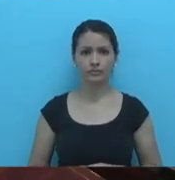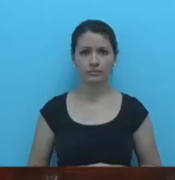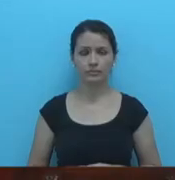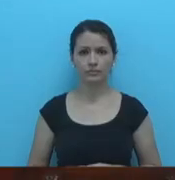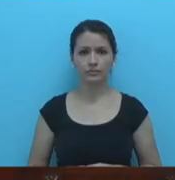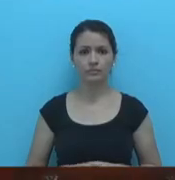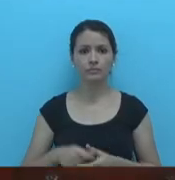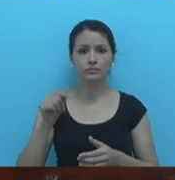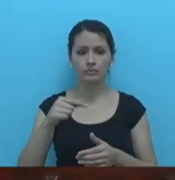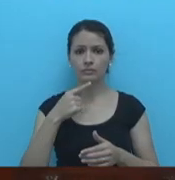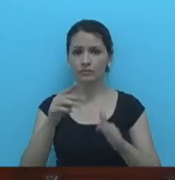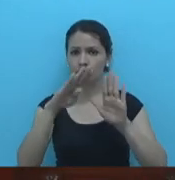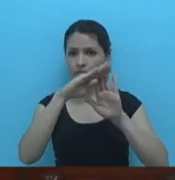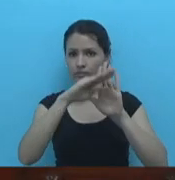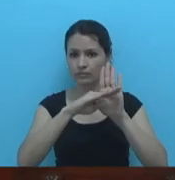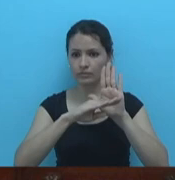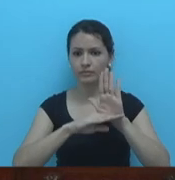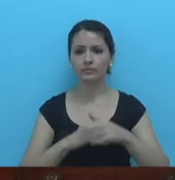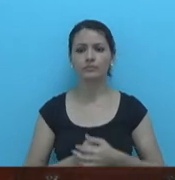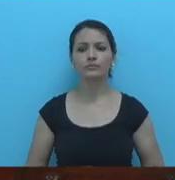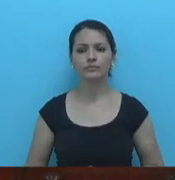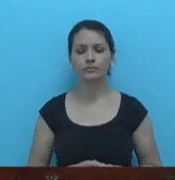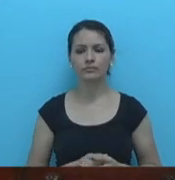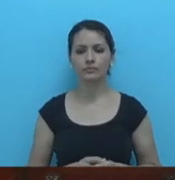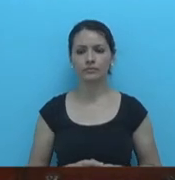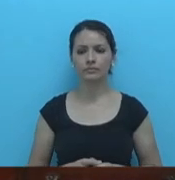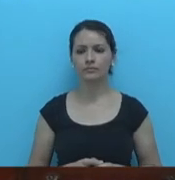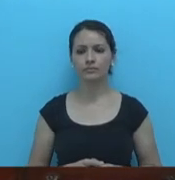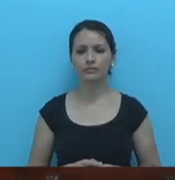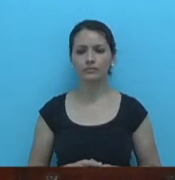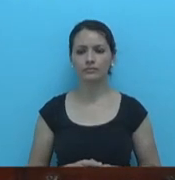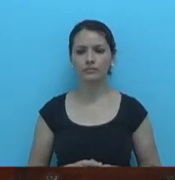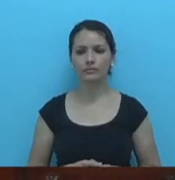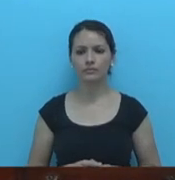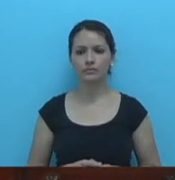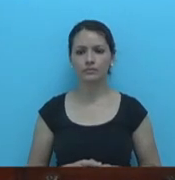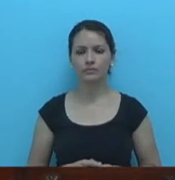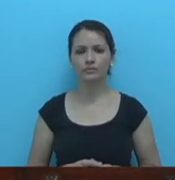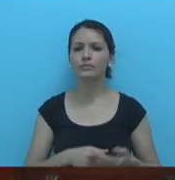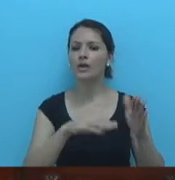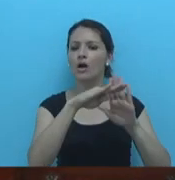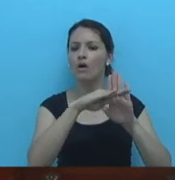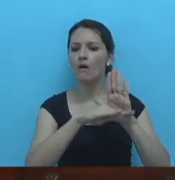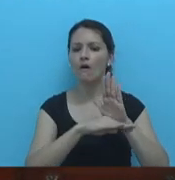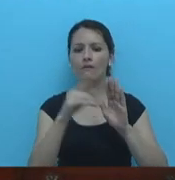A continuación se debe considerar el orden del día. Por secretaría se dará lectura. Orden del